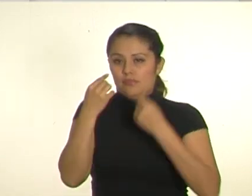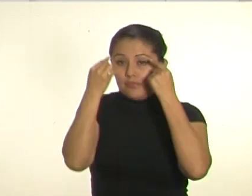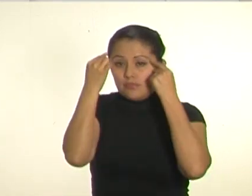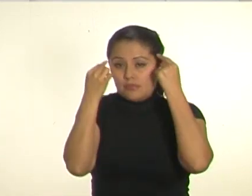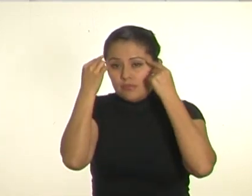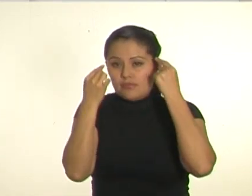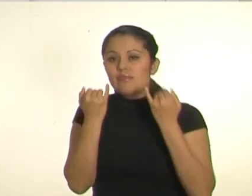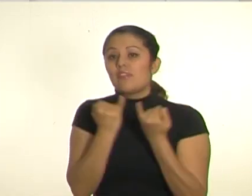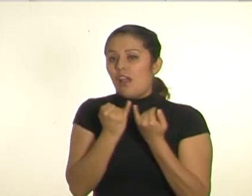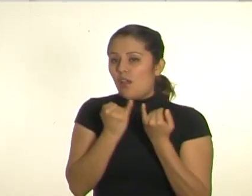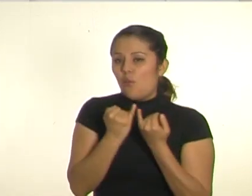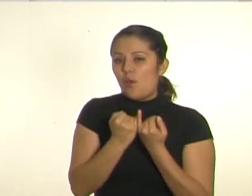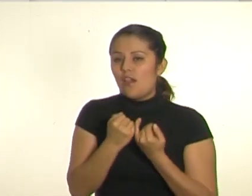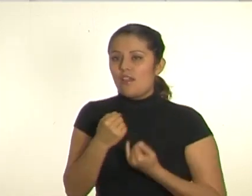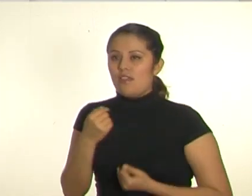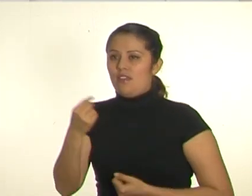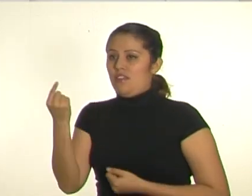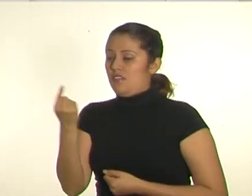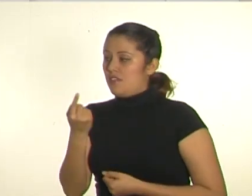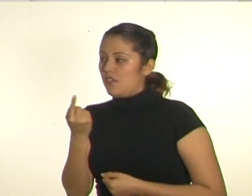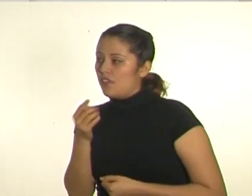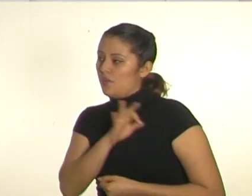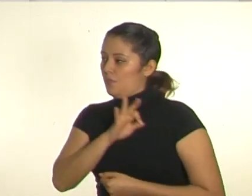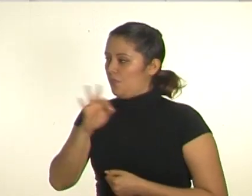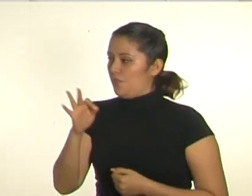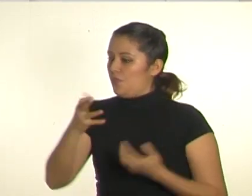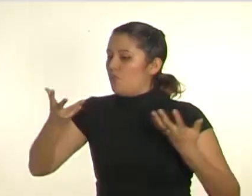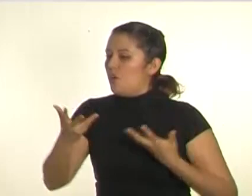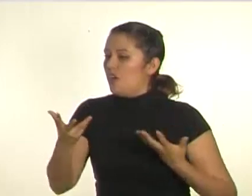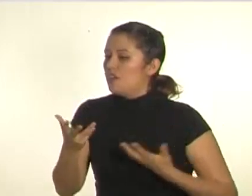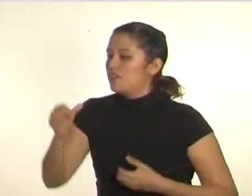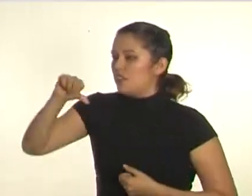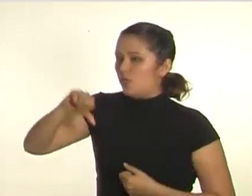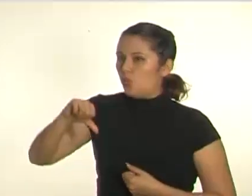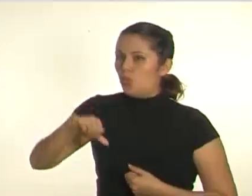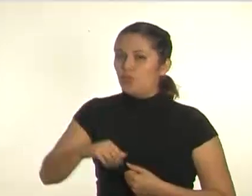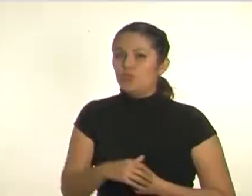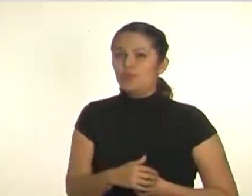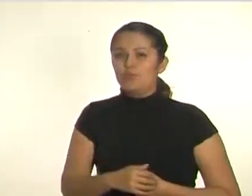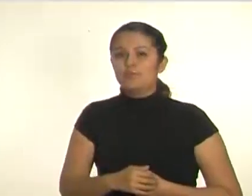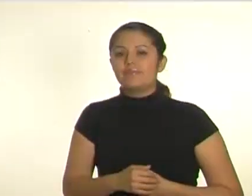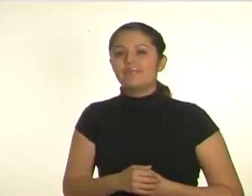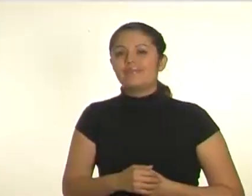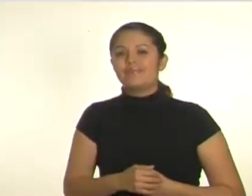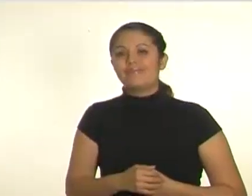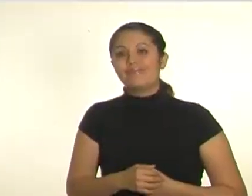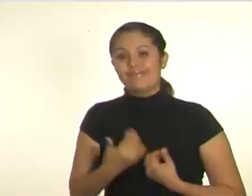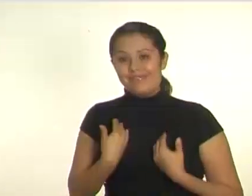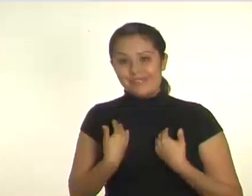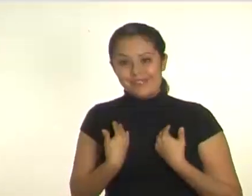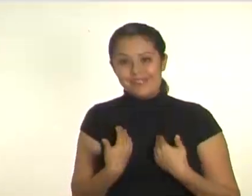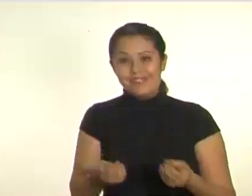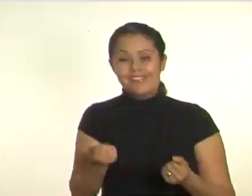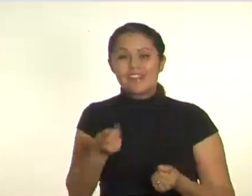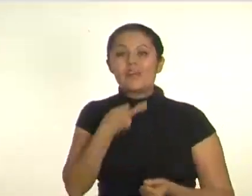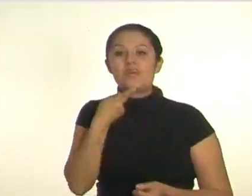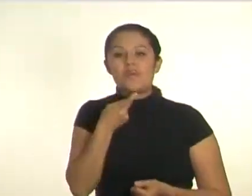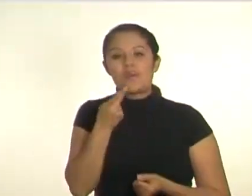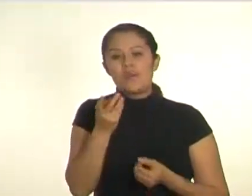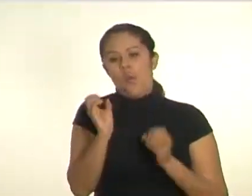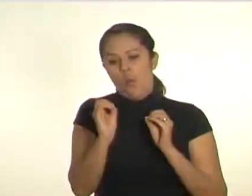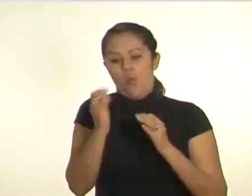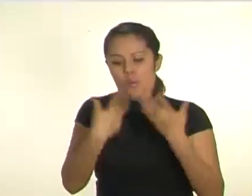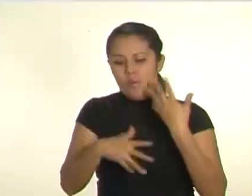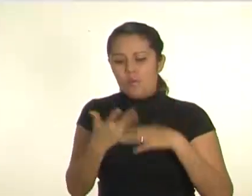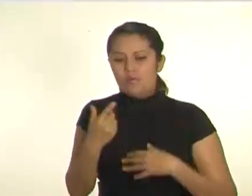puedo hacer hoy? Es como un pequeño columpio que vamos haciendo jugando con la voz.